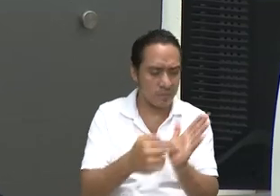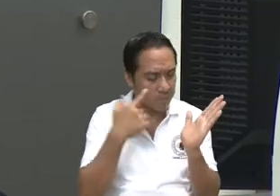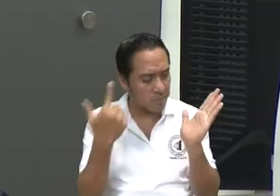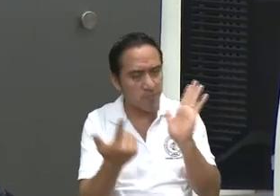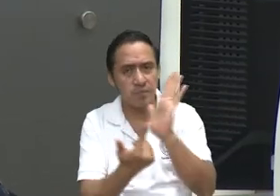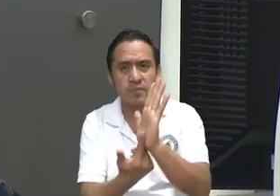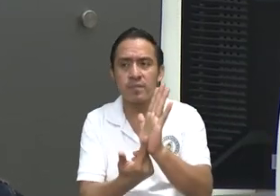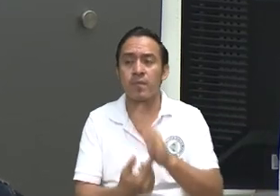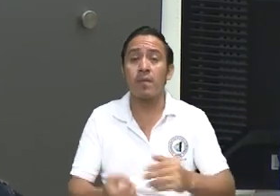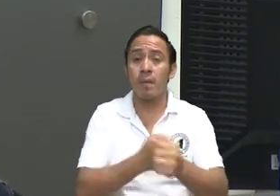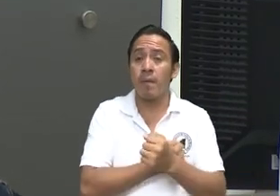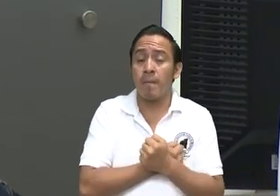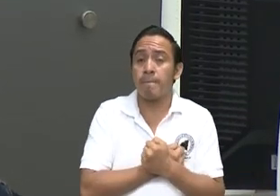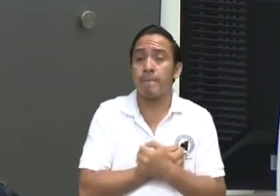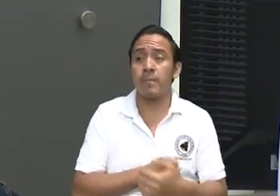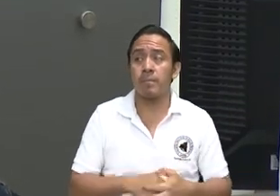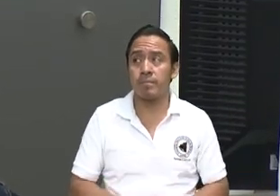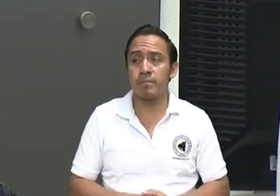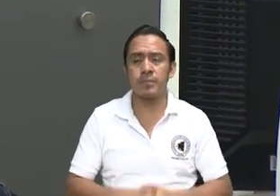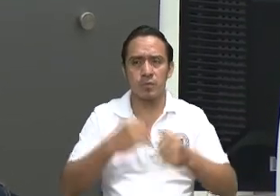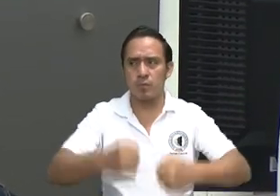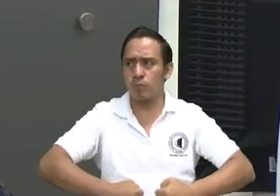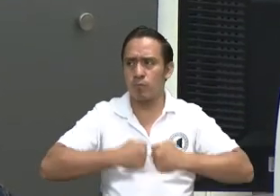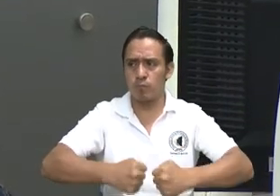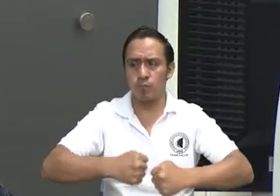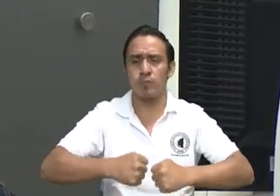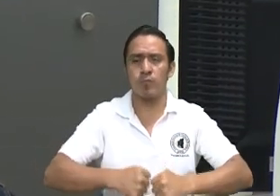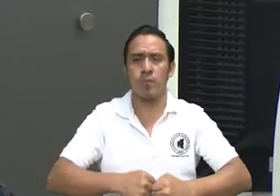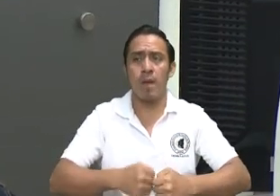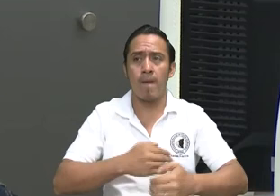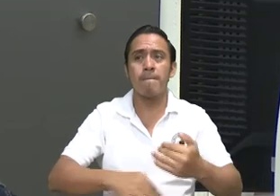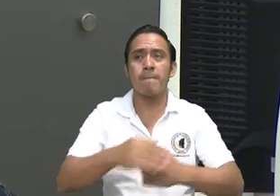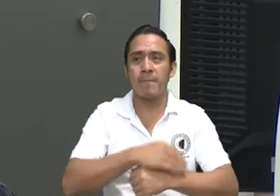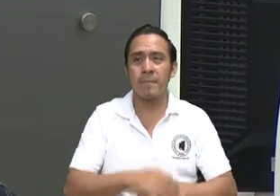mundo que el amor es más fuerte que el odio.